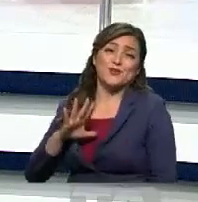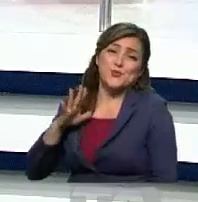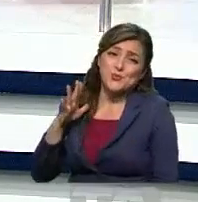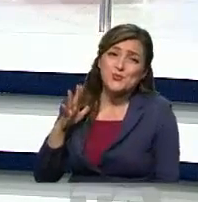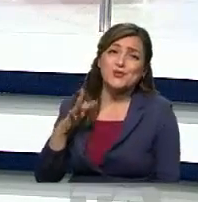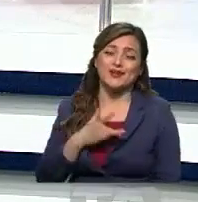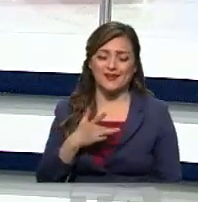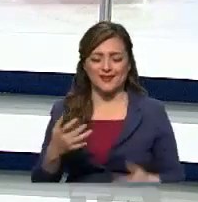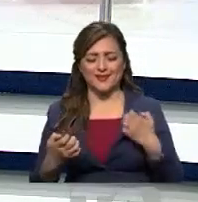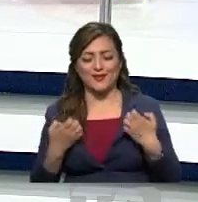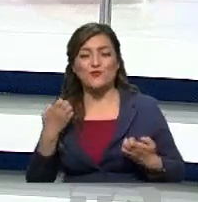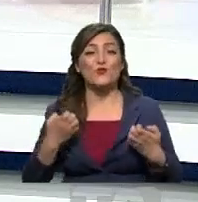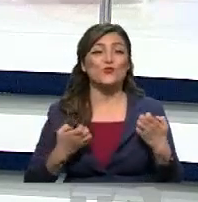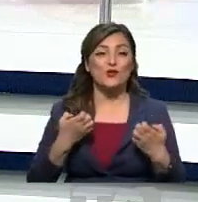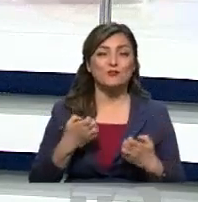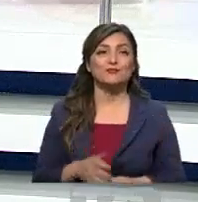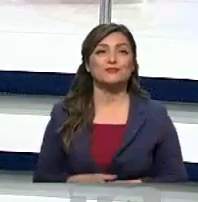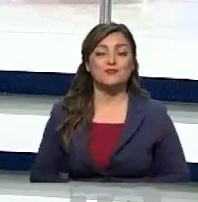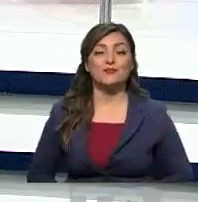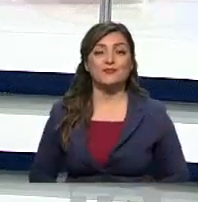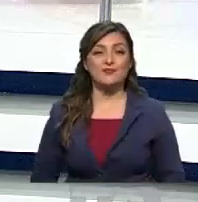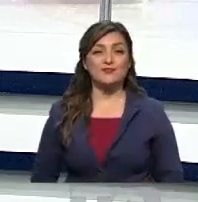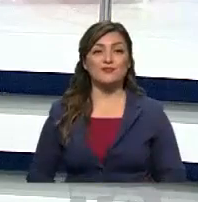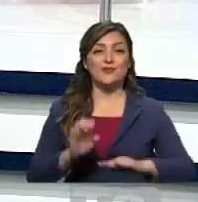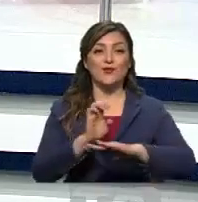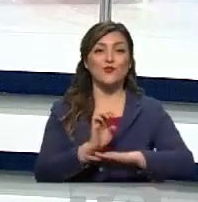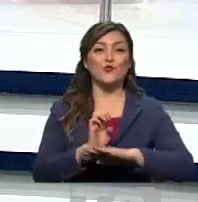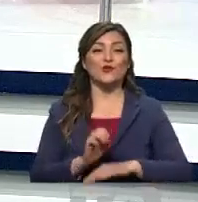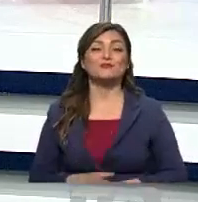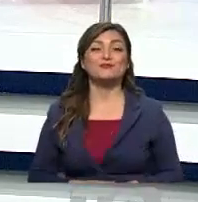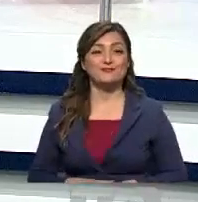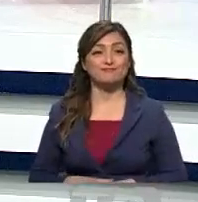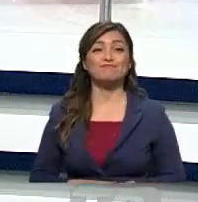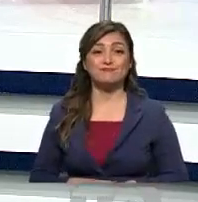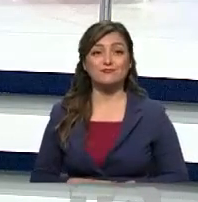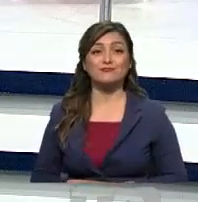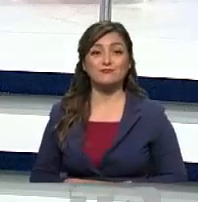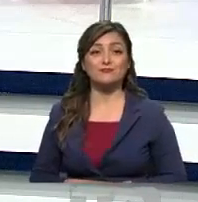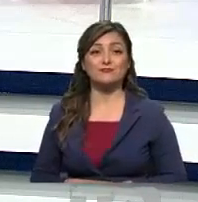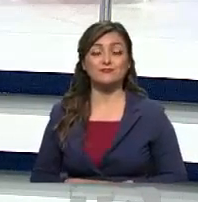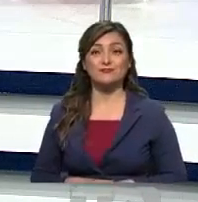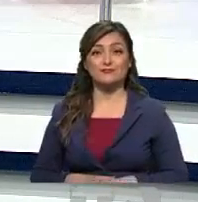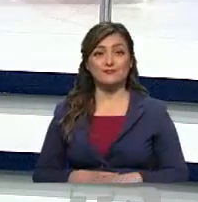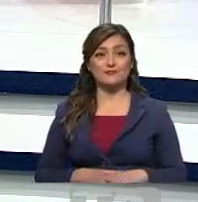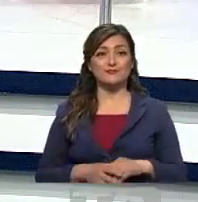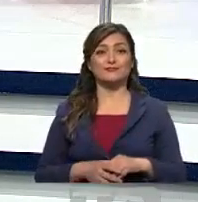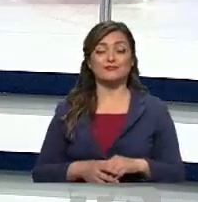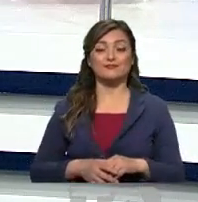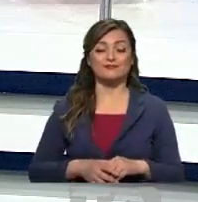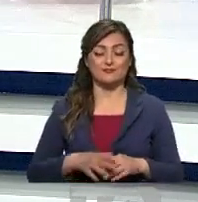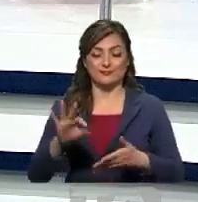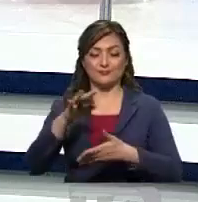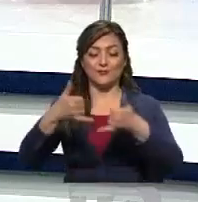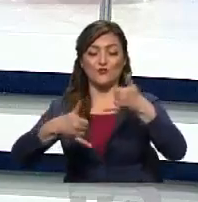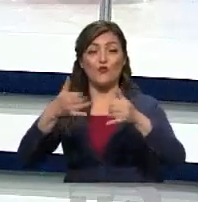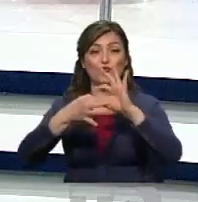vivir esa emoción de obtener una medalla para el país, así que bueno, tenemos excelentes representantes en los Juegos Olímpicos y